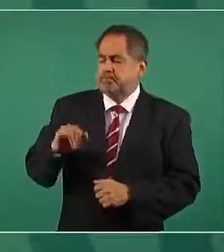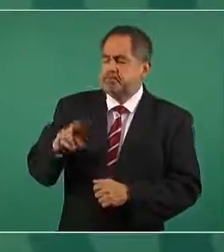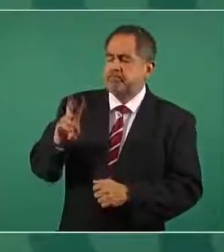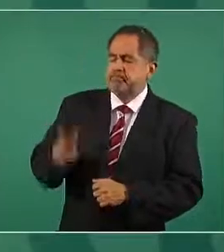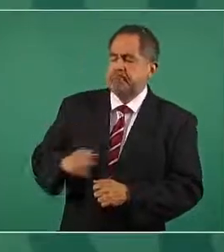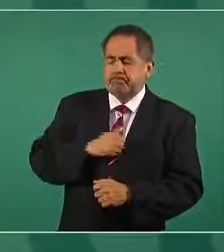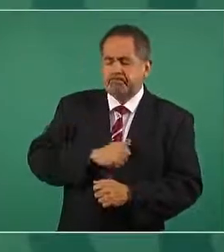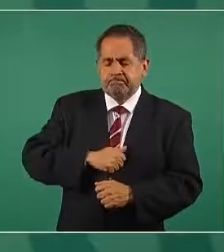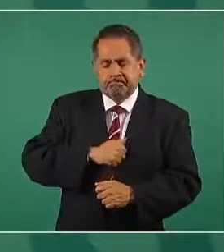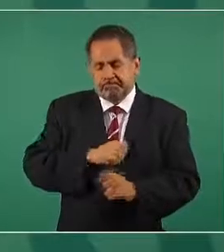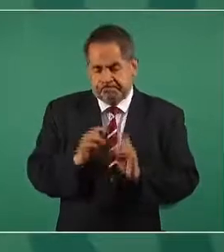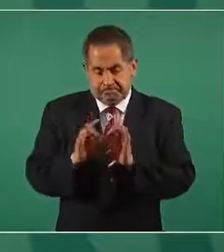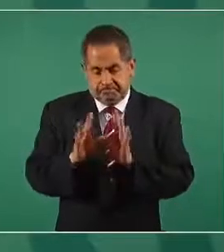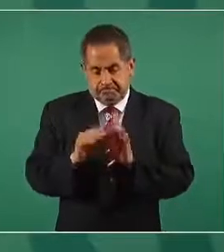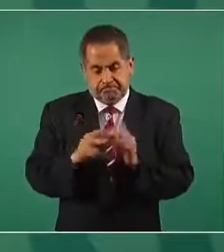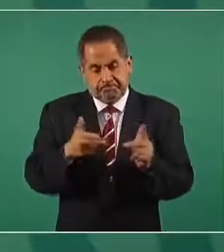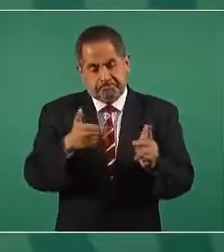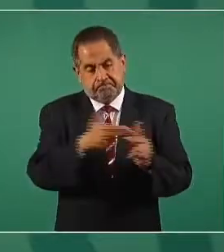lamentablemente este hecho.